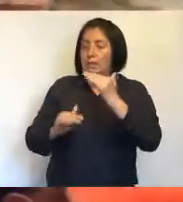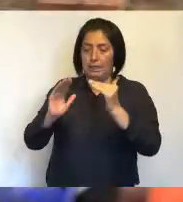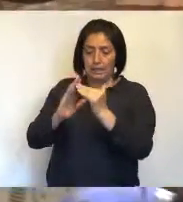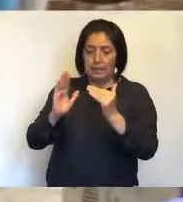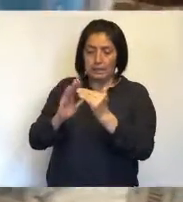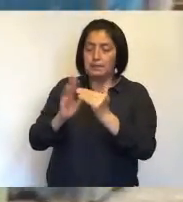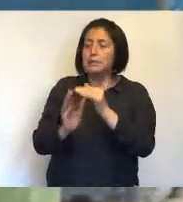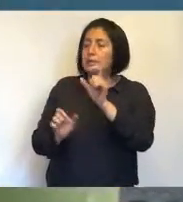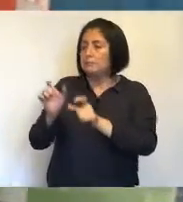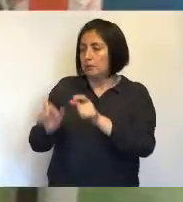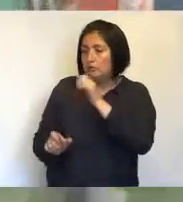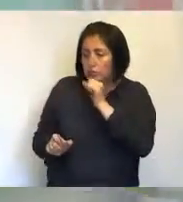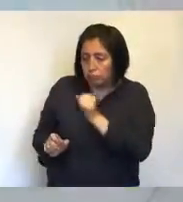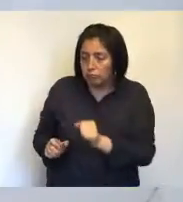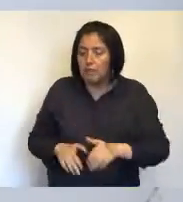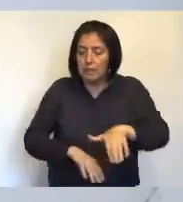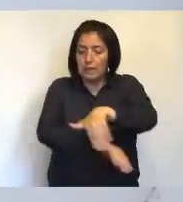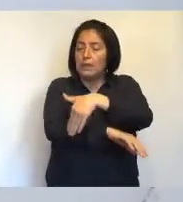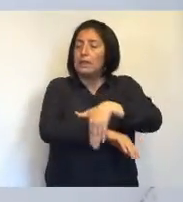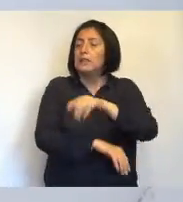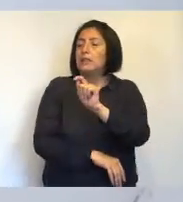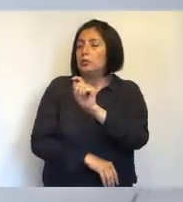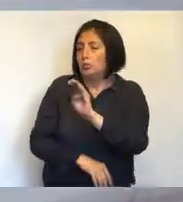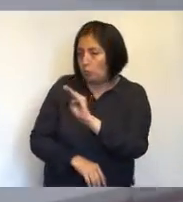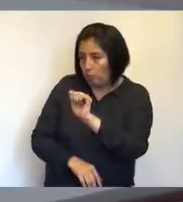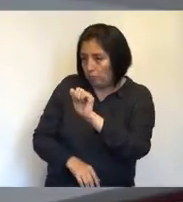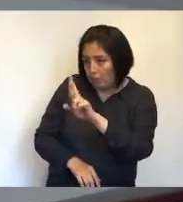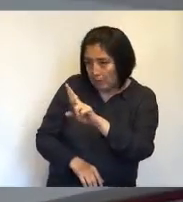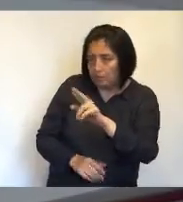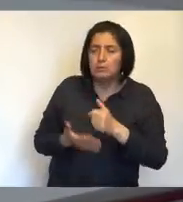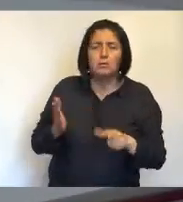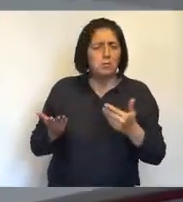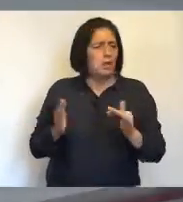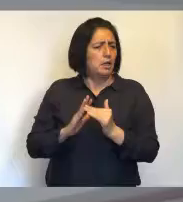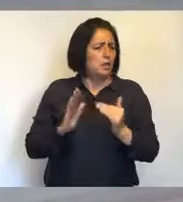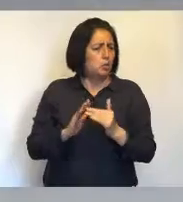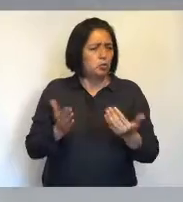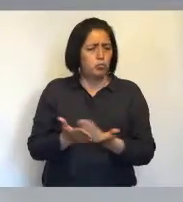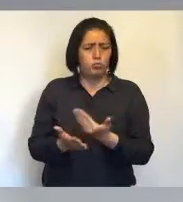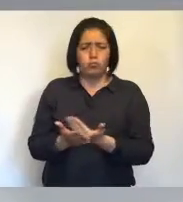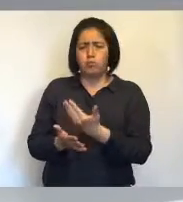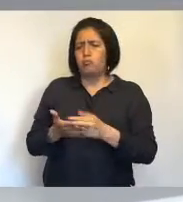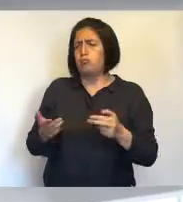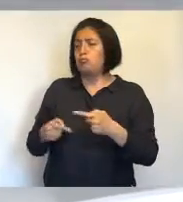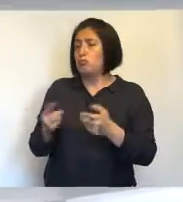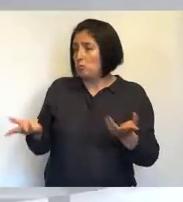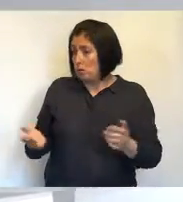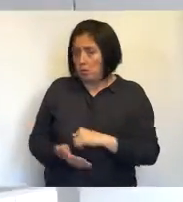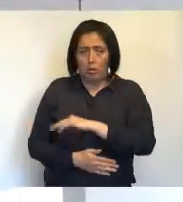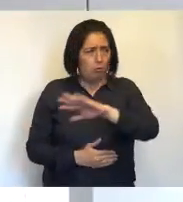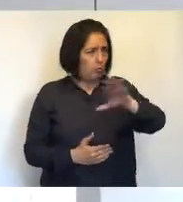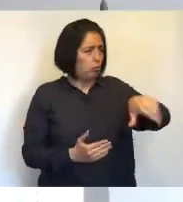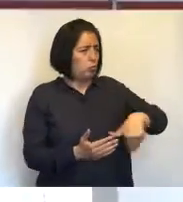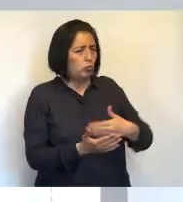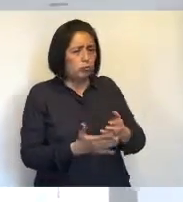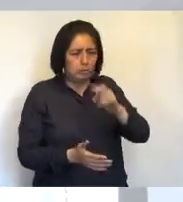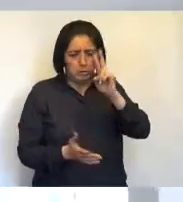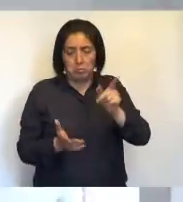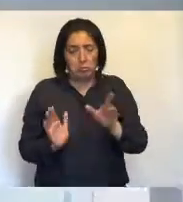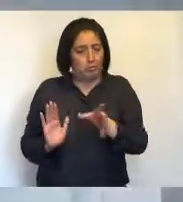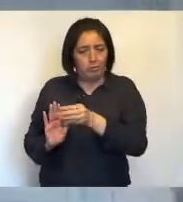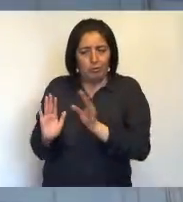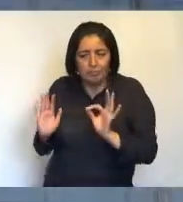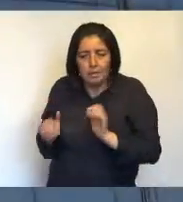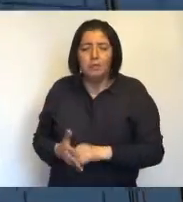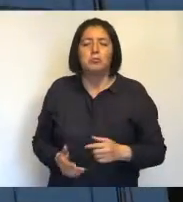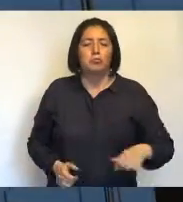nueva casa del adulto mayor en la calle Tobar, en Santa Cruz. Una casa modernísima que no va a tener parangón a nivel nacional.